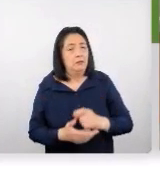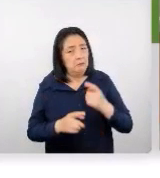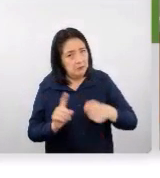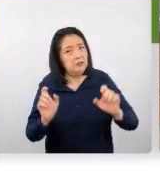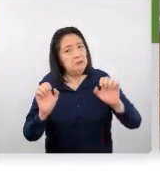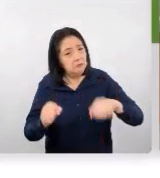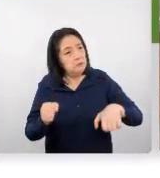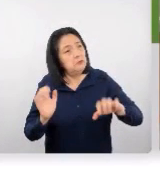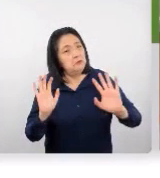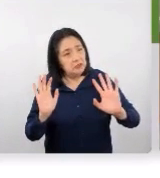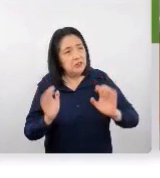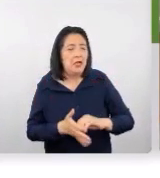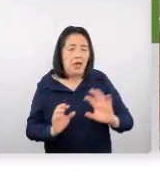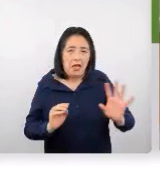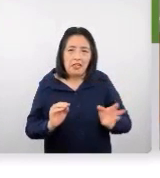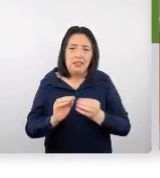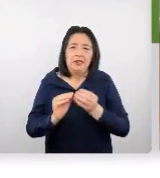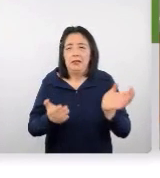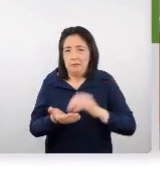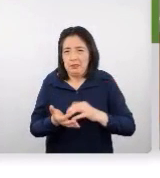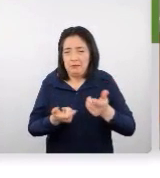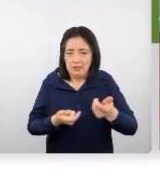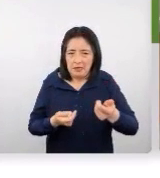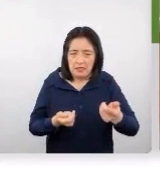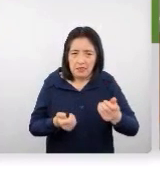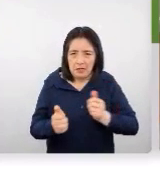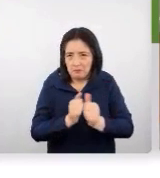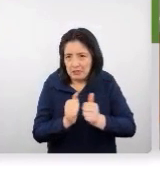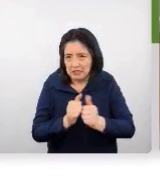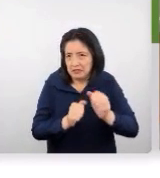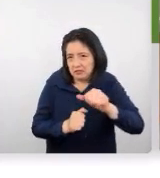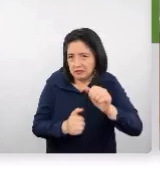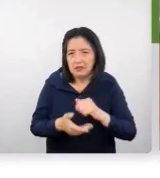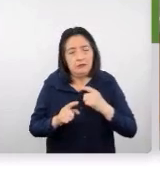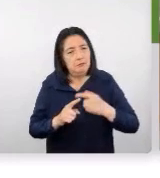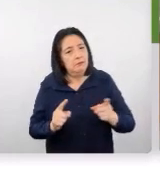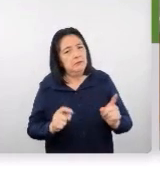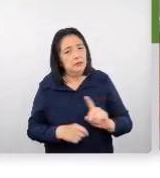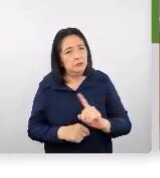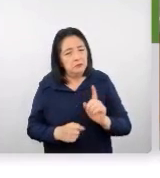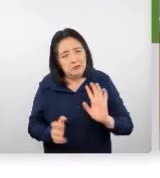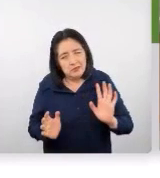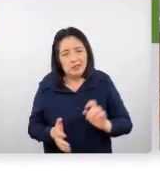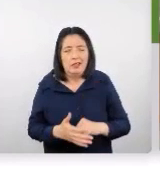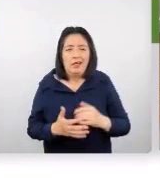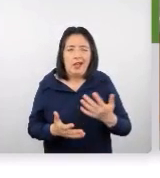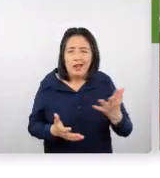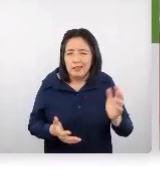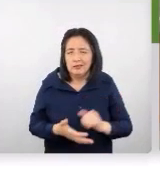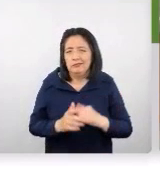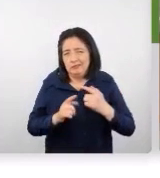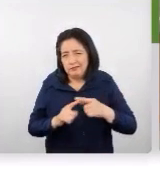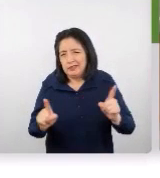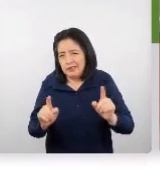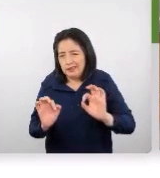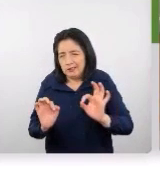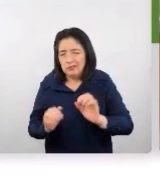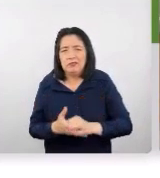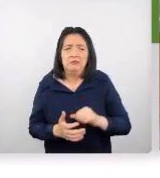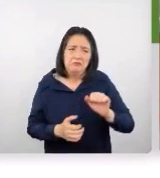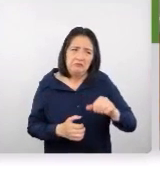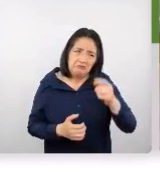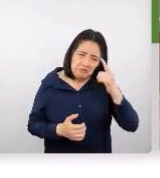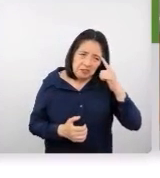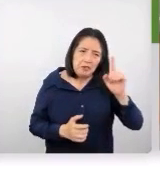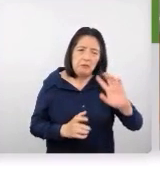ventaja competitiva, sin duda da una ventaja competitiva, pero no es algo que vaya a marcar la diferencia. Sí es un considerando a